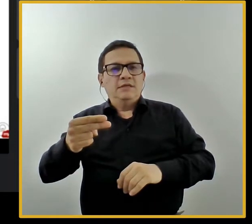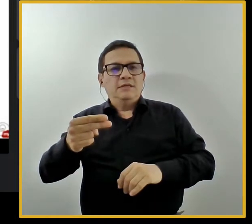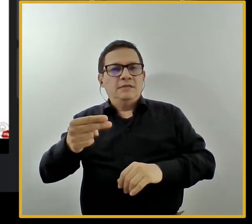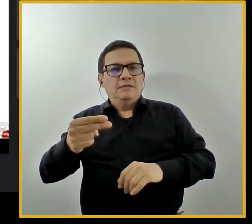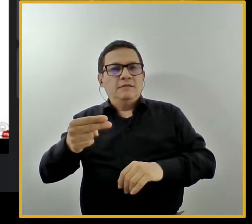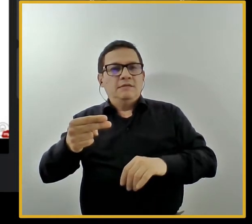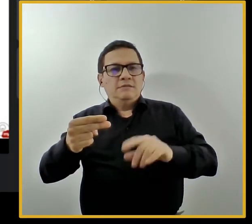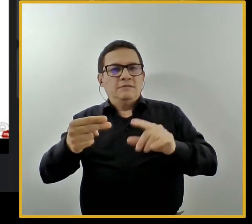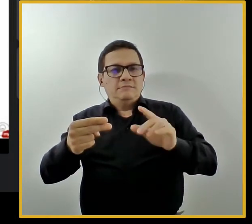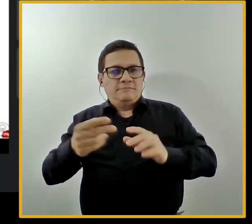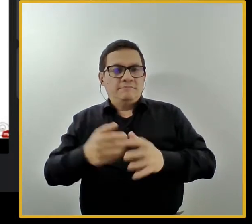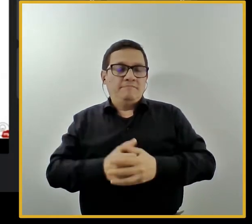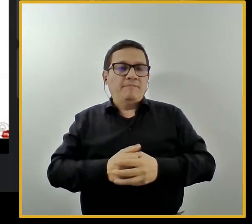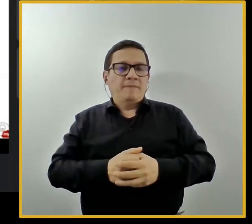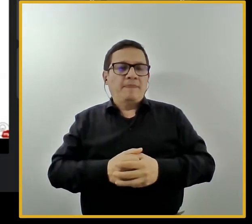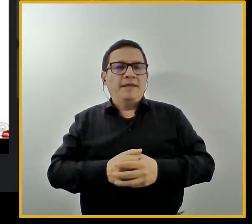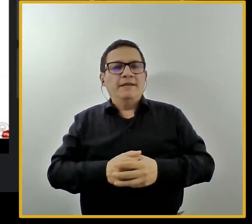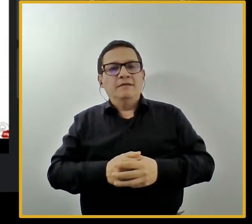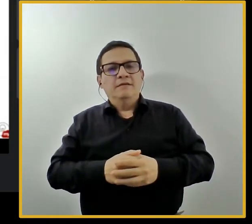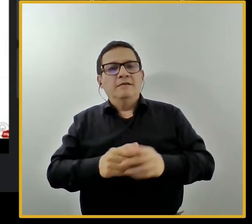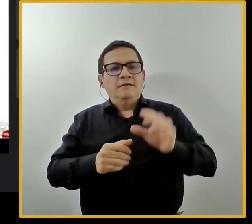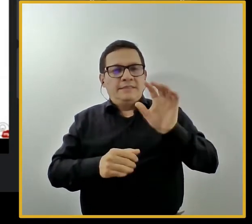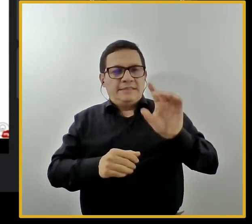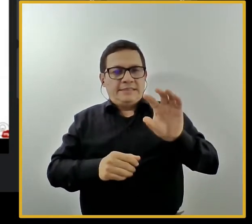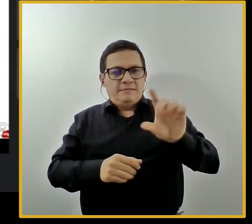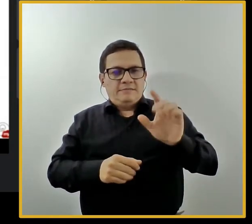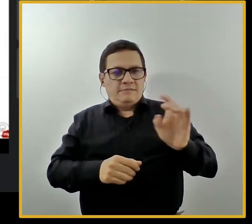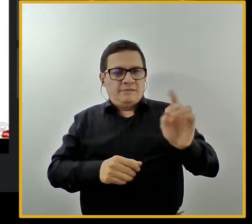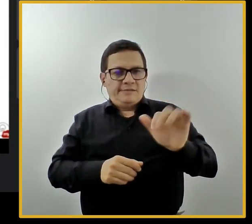que está acá, lo paso